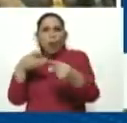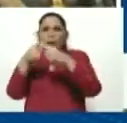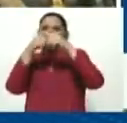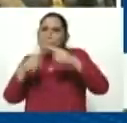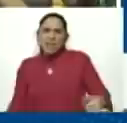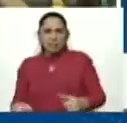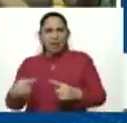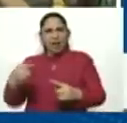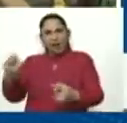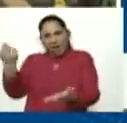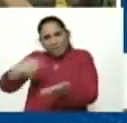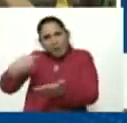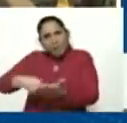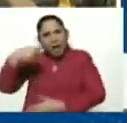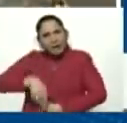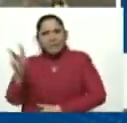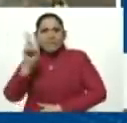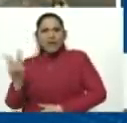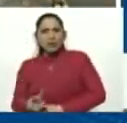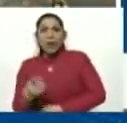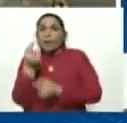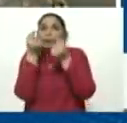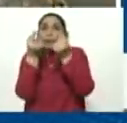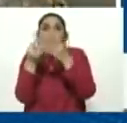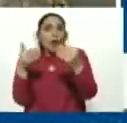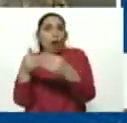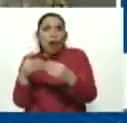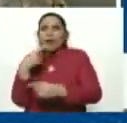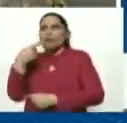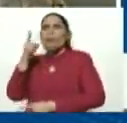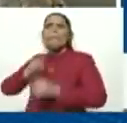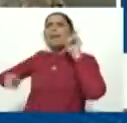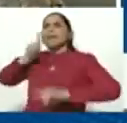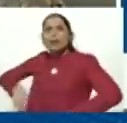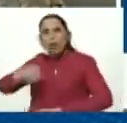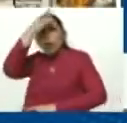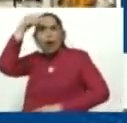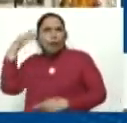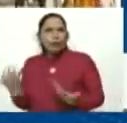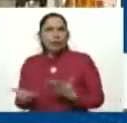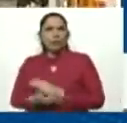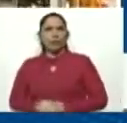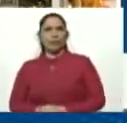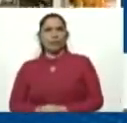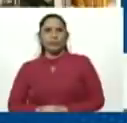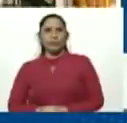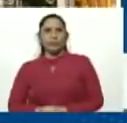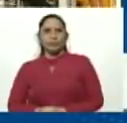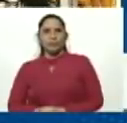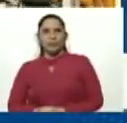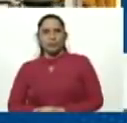mitad, Jane Story. ¡Un dólar! Eres un farsante, Jane Story.